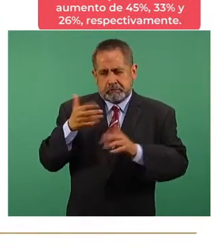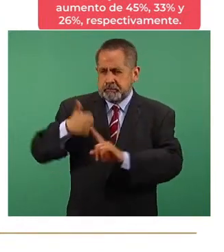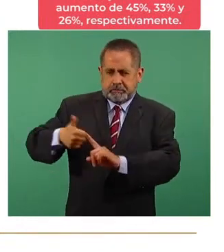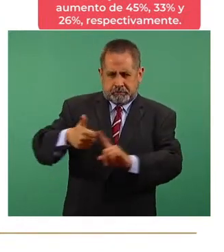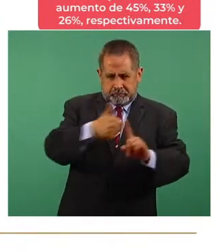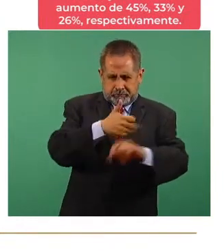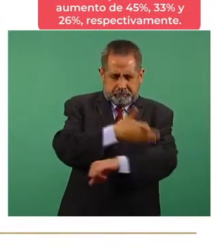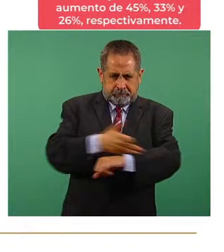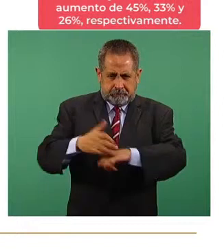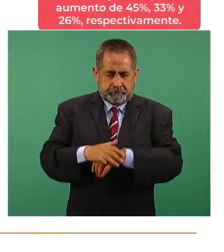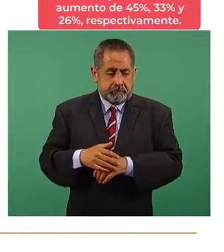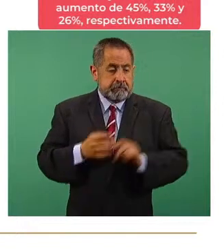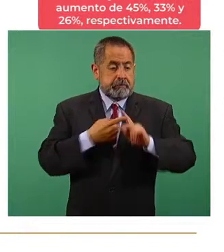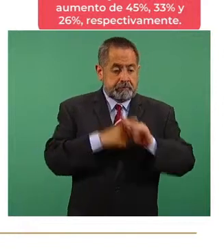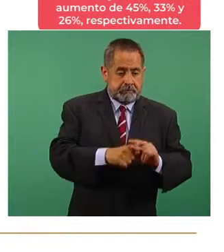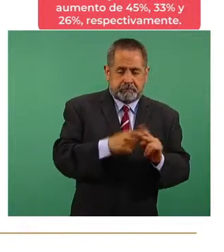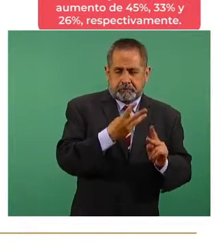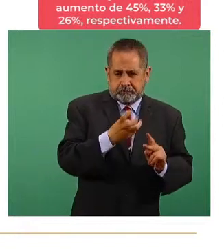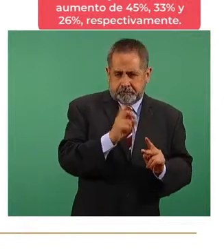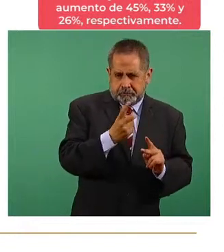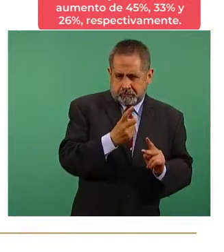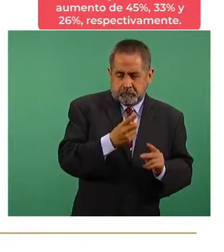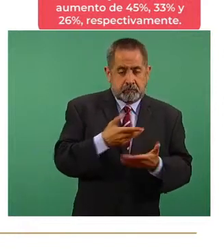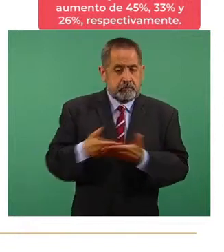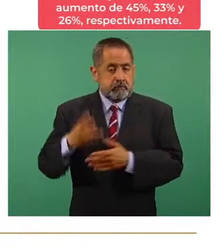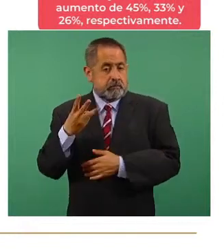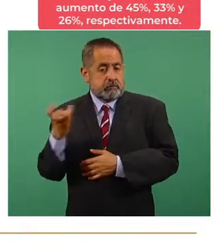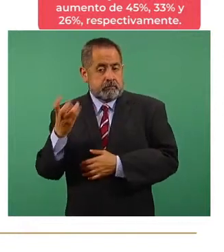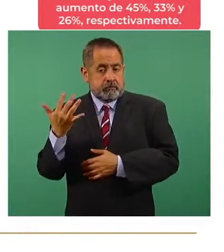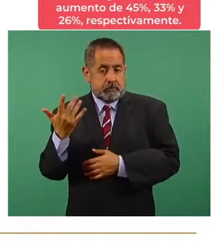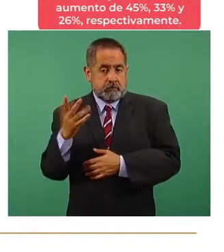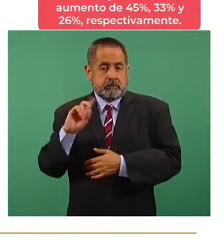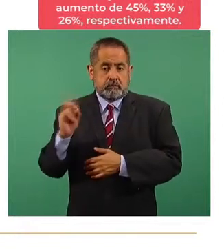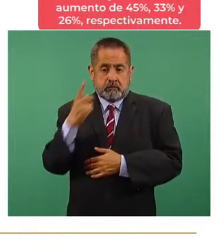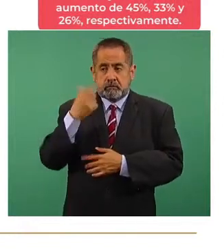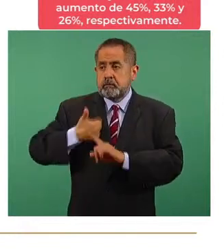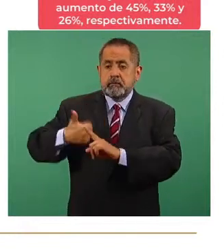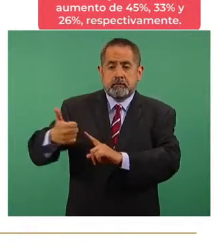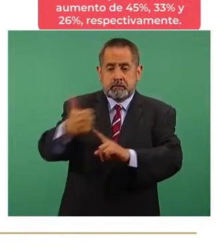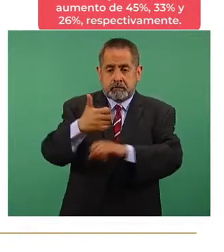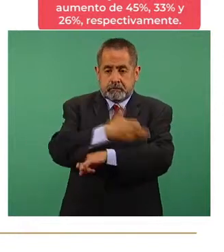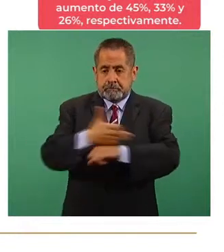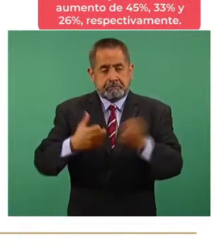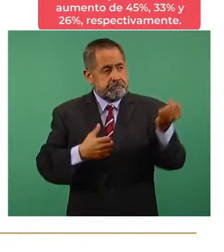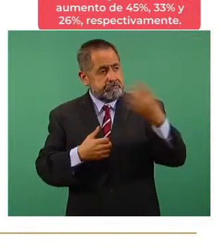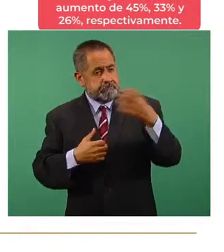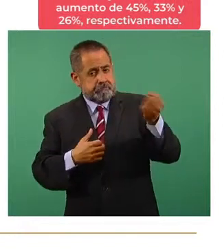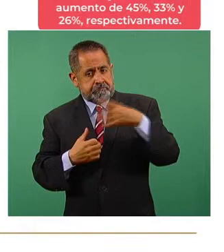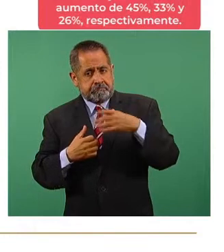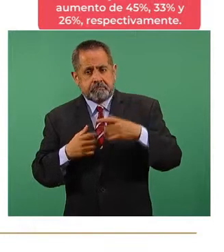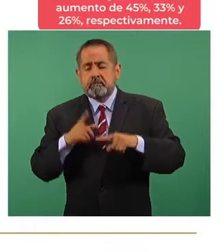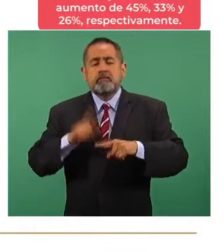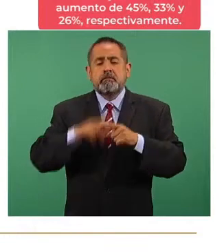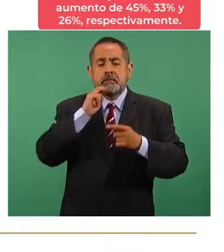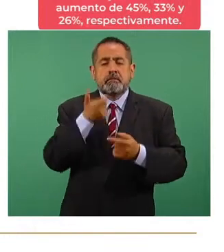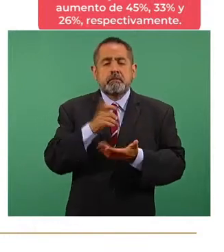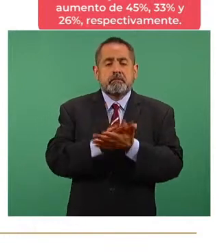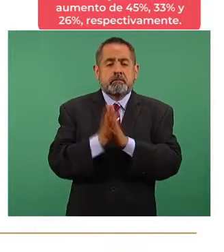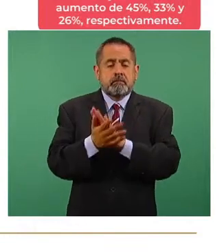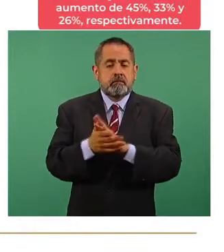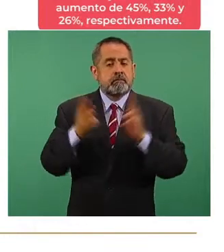empezó el ejercicio eran $300. Por esos $350, la mejor opción es una empresa que se llama